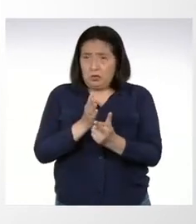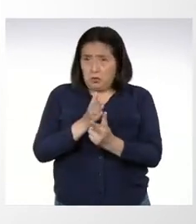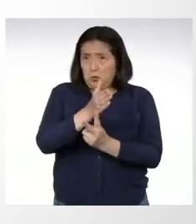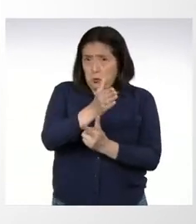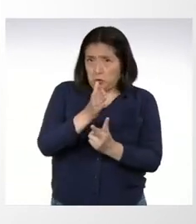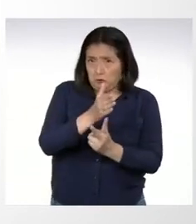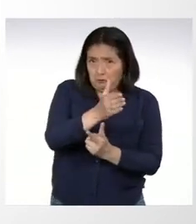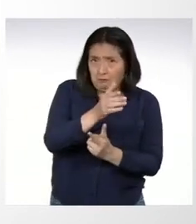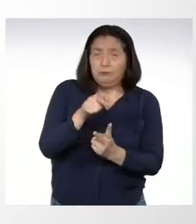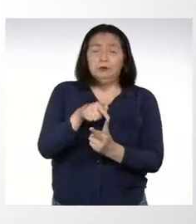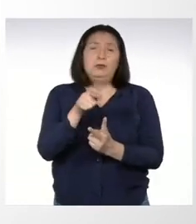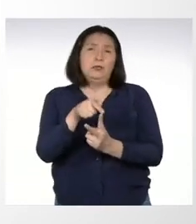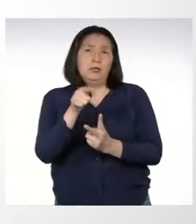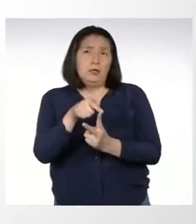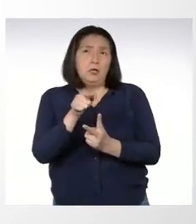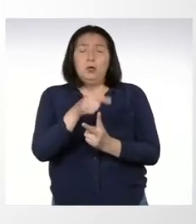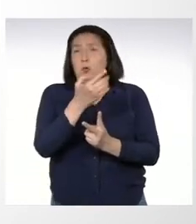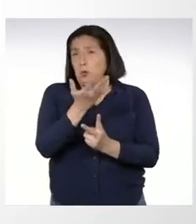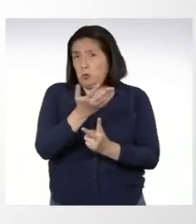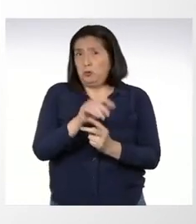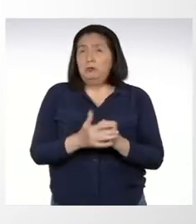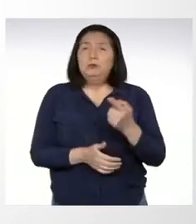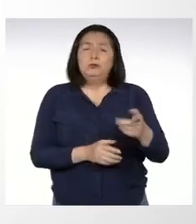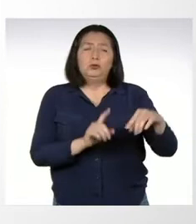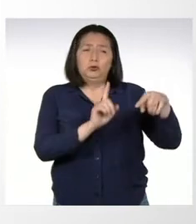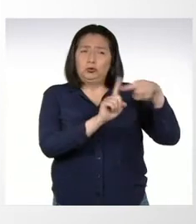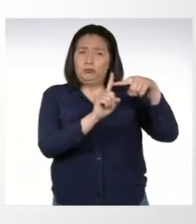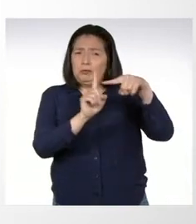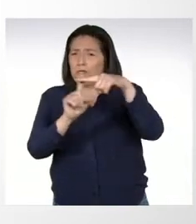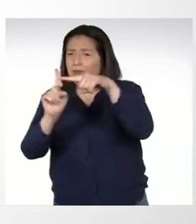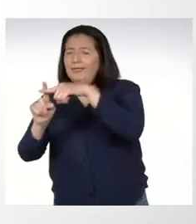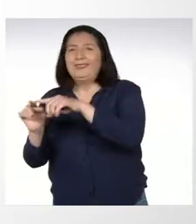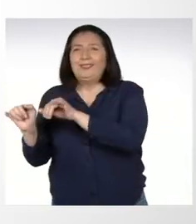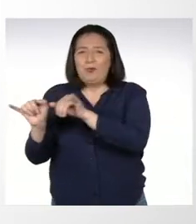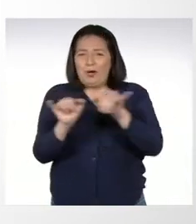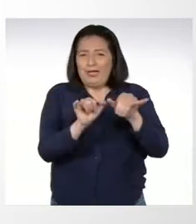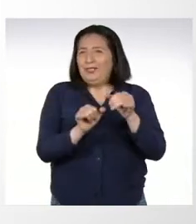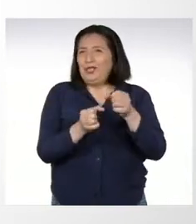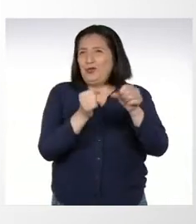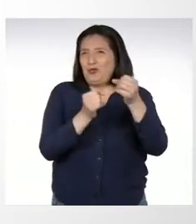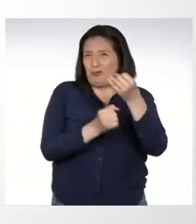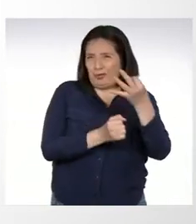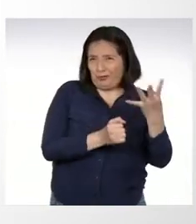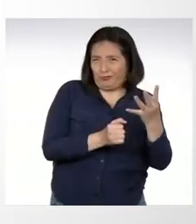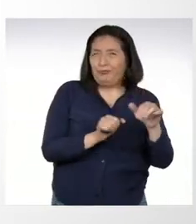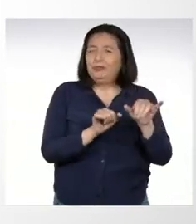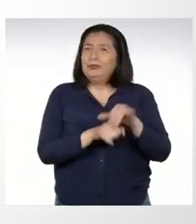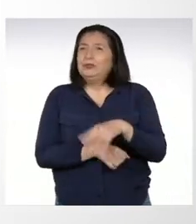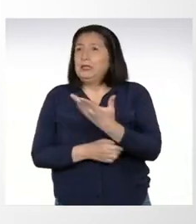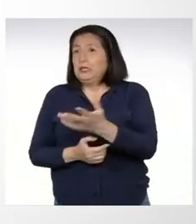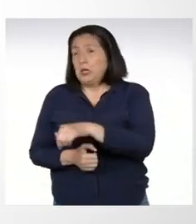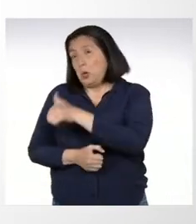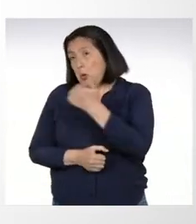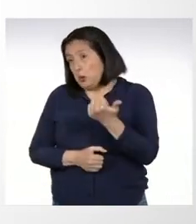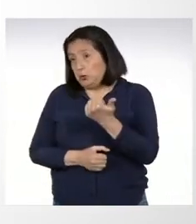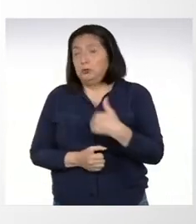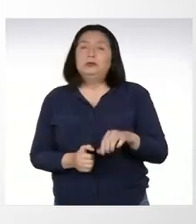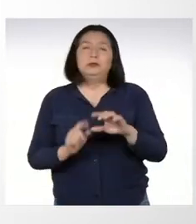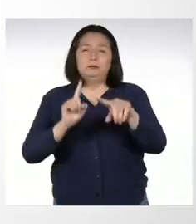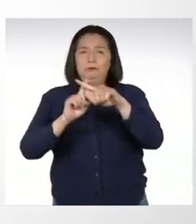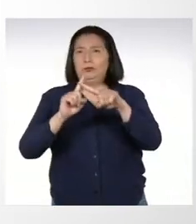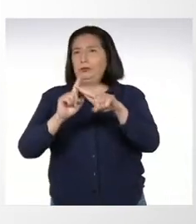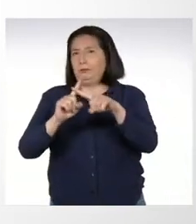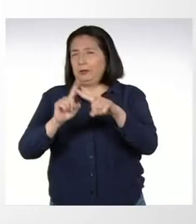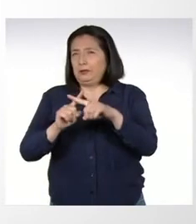Veamos. Una de ellas es sumando el mismo número. Y la otra es